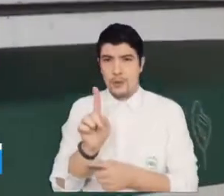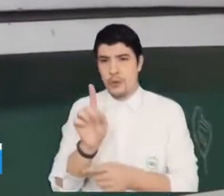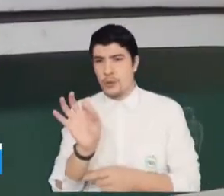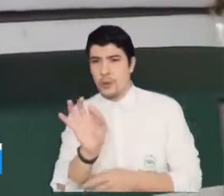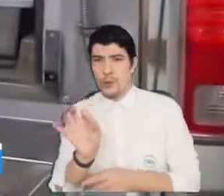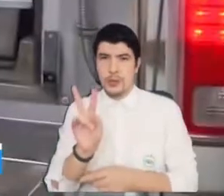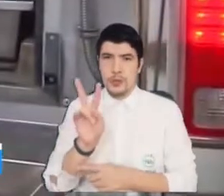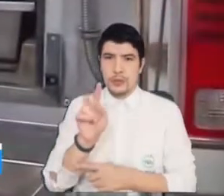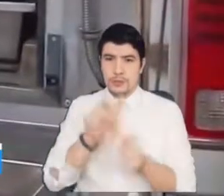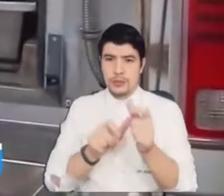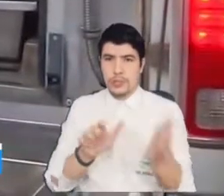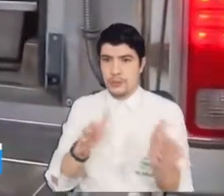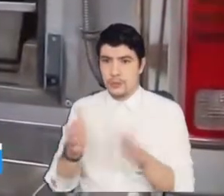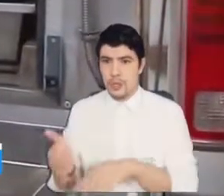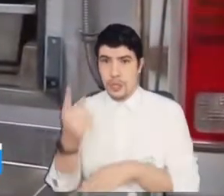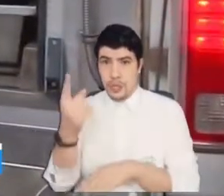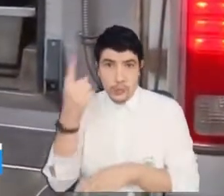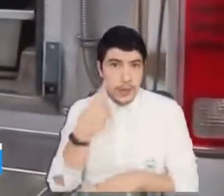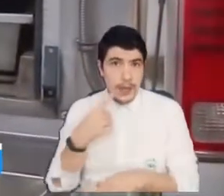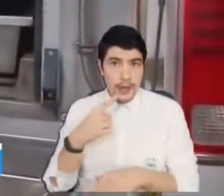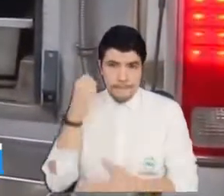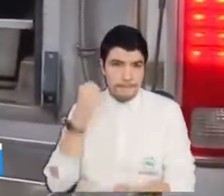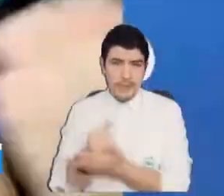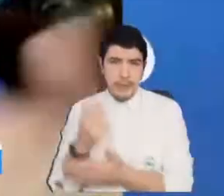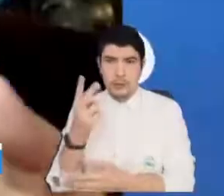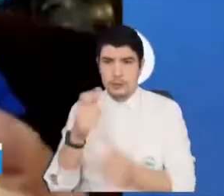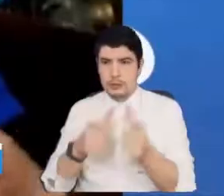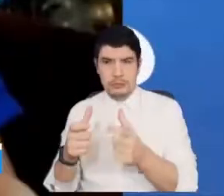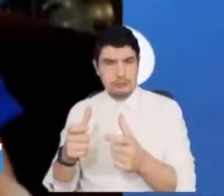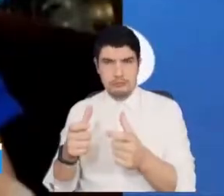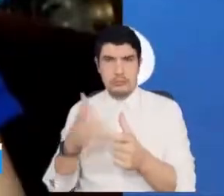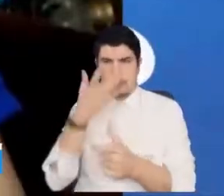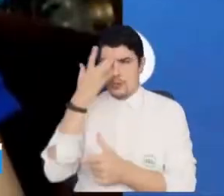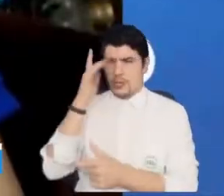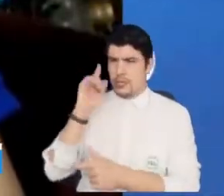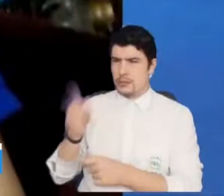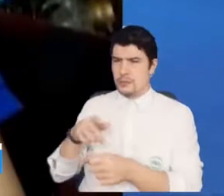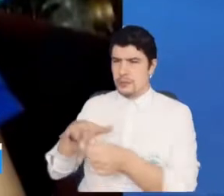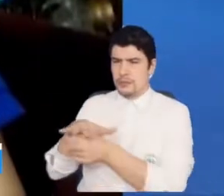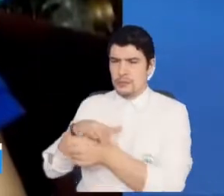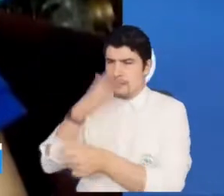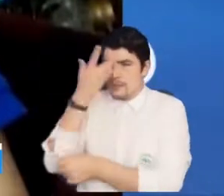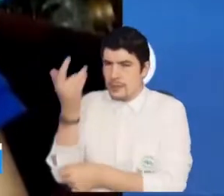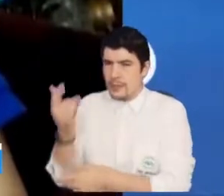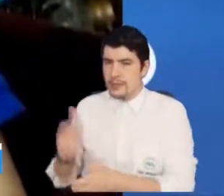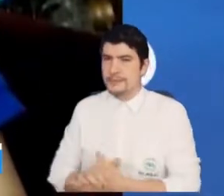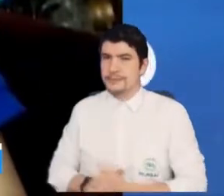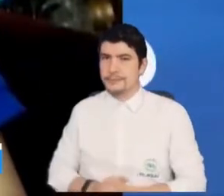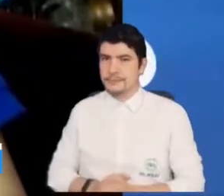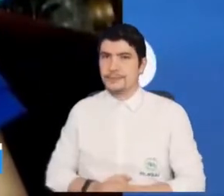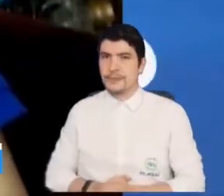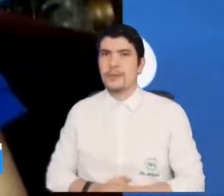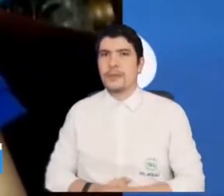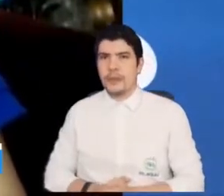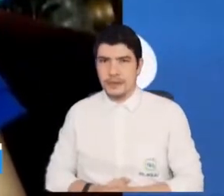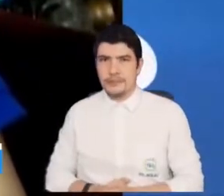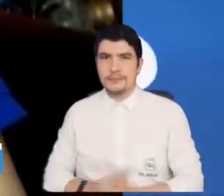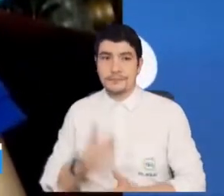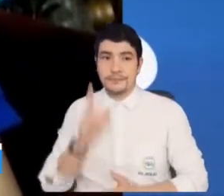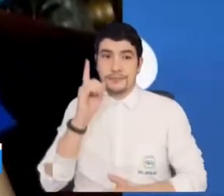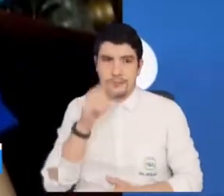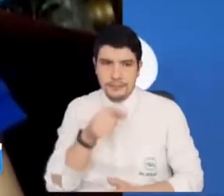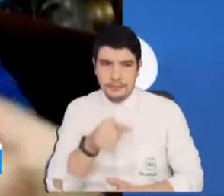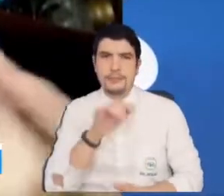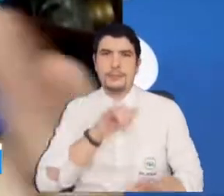día. ¿Pero por qué se genera este comportamiento? Como quiera que todo ese renglón de la economía ilícita estaba